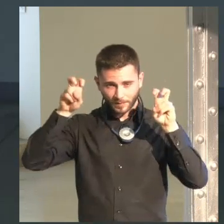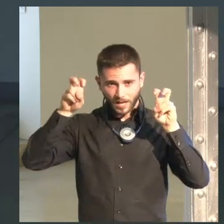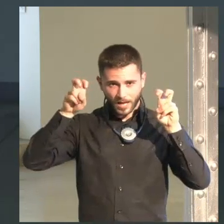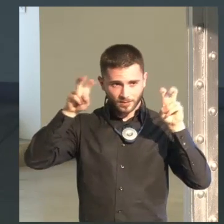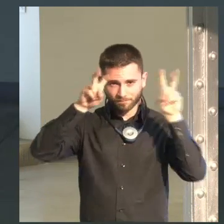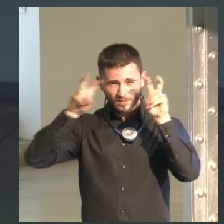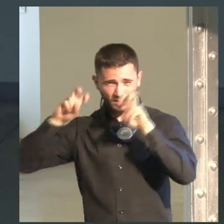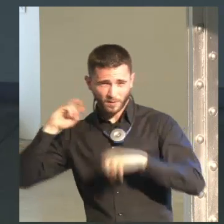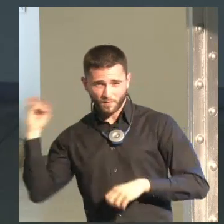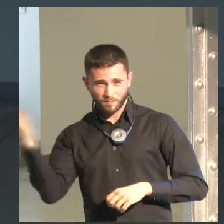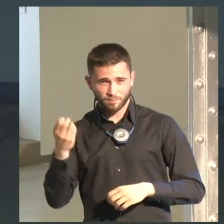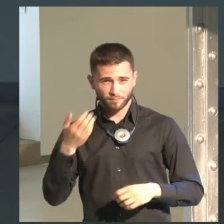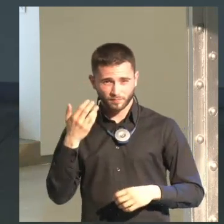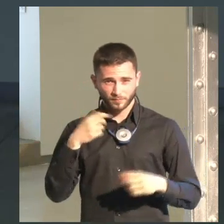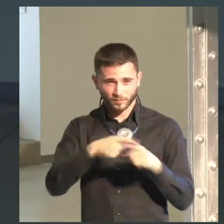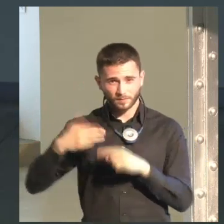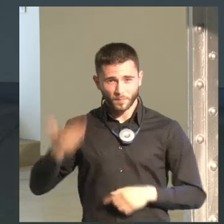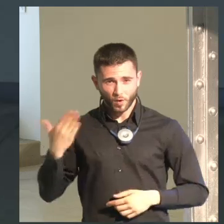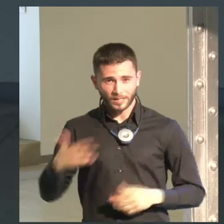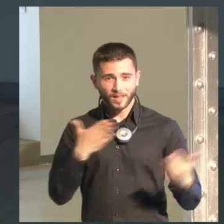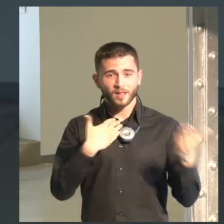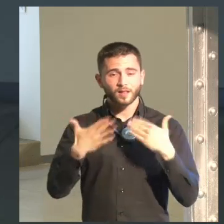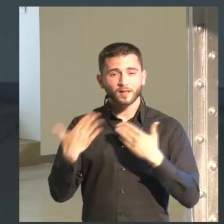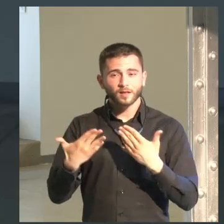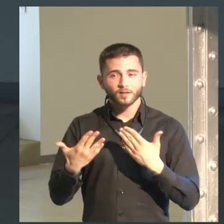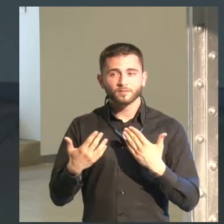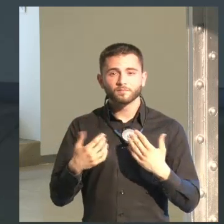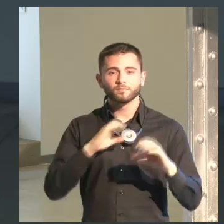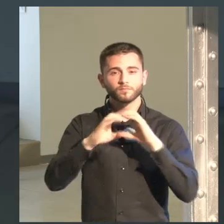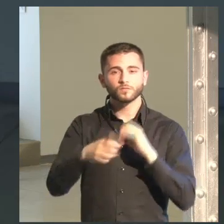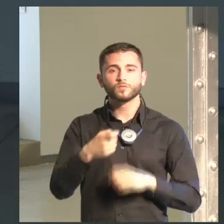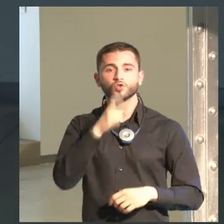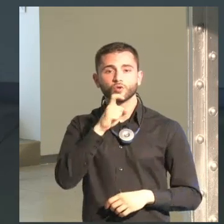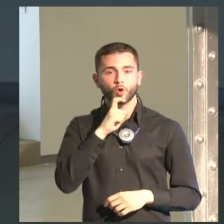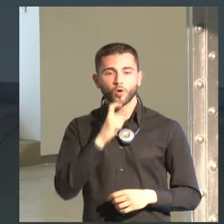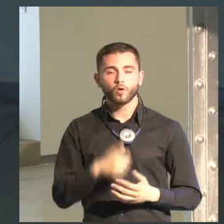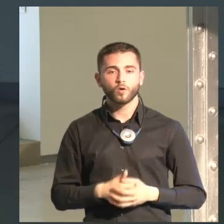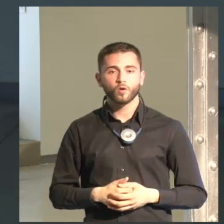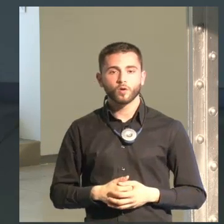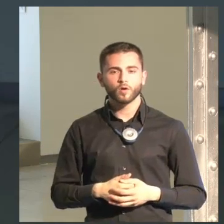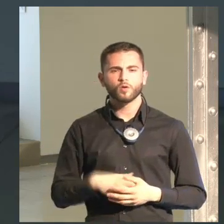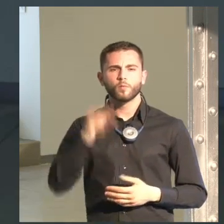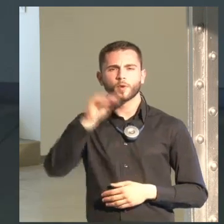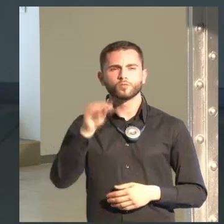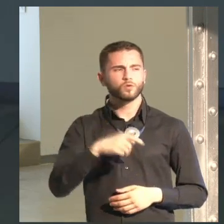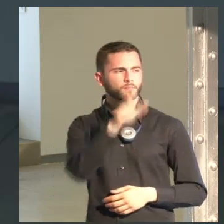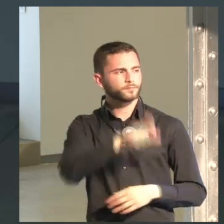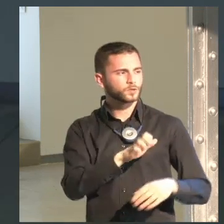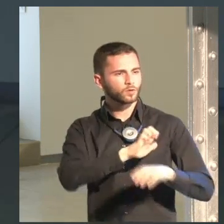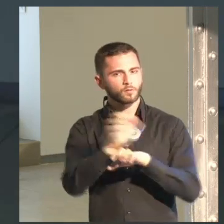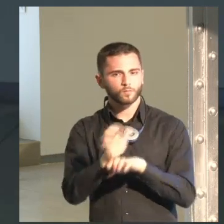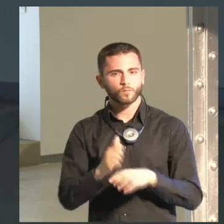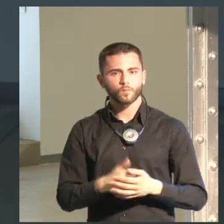cuestiones que son importantes. ¿Y cómo tiene que ser ese diálogo global? Preguntaba alguien de Ecuador, bueno, ¿cuál es